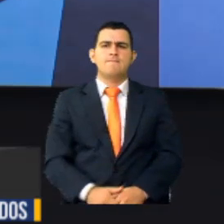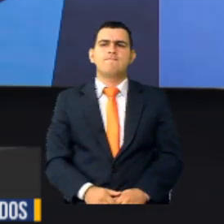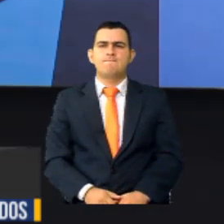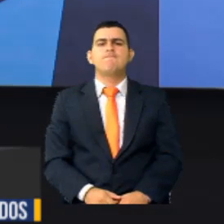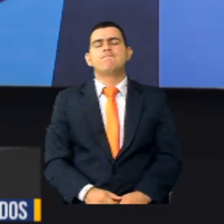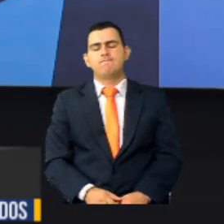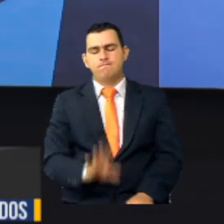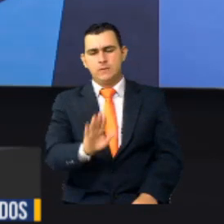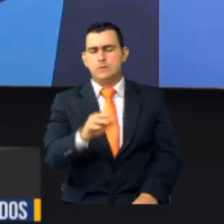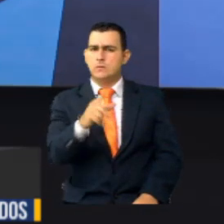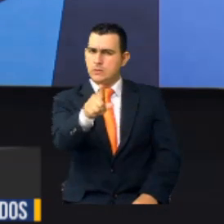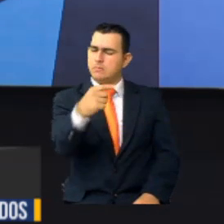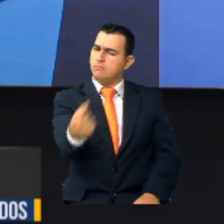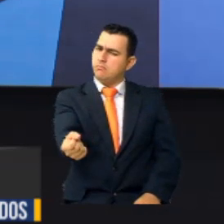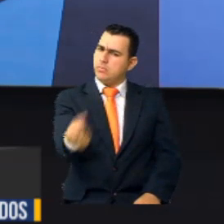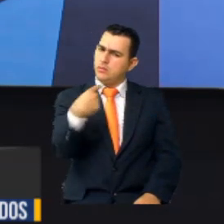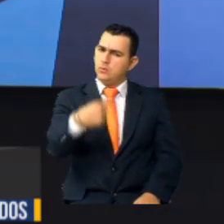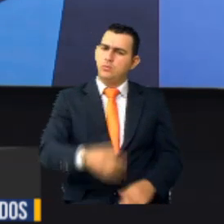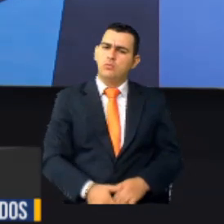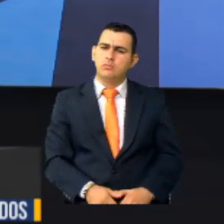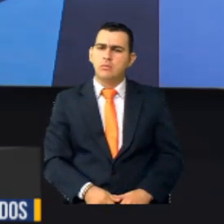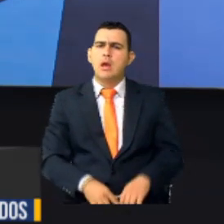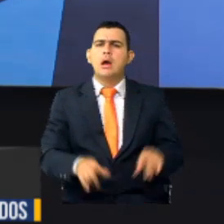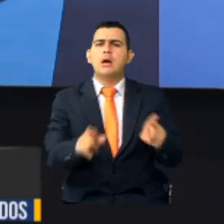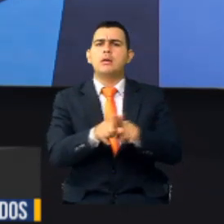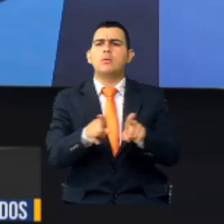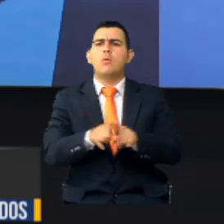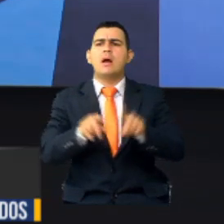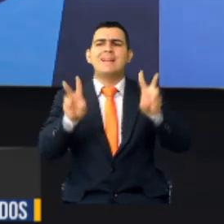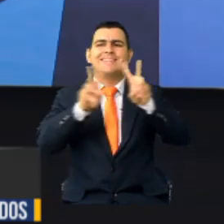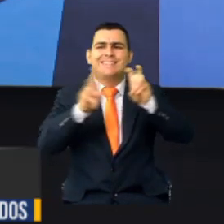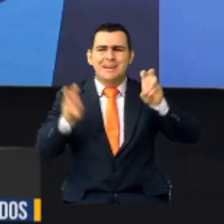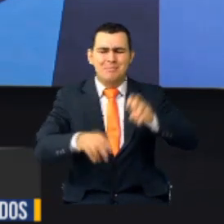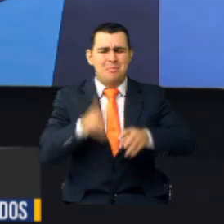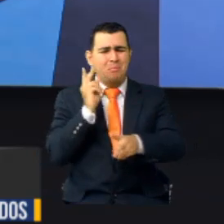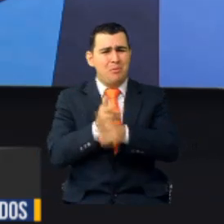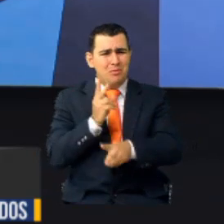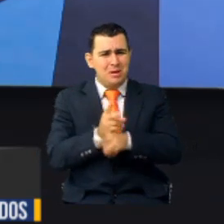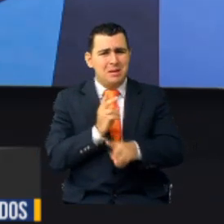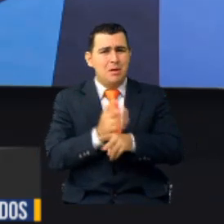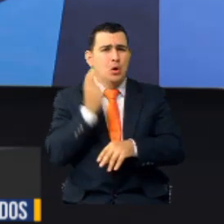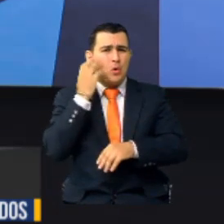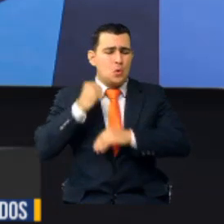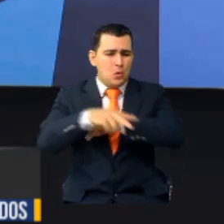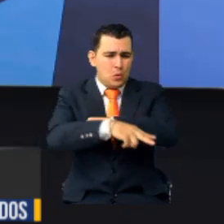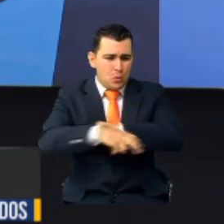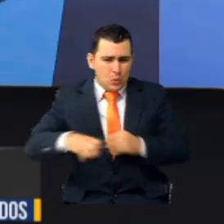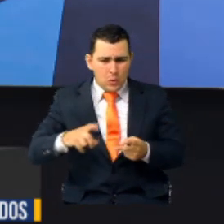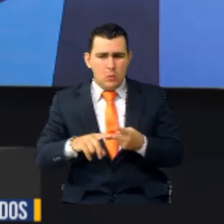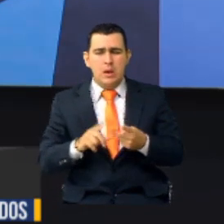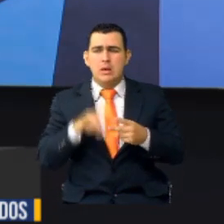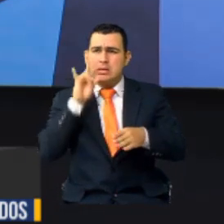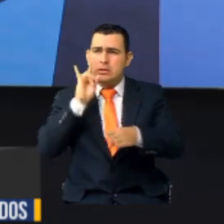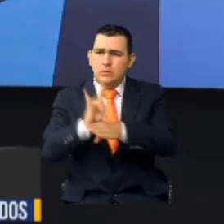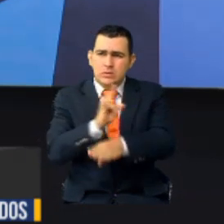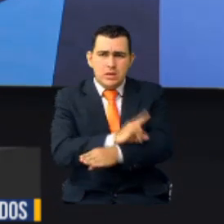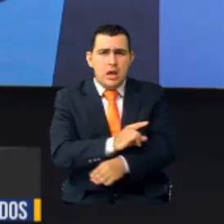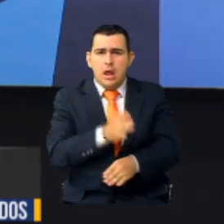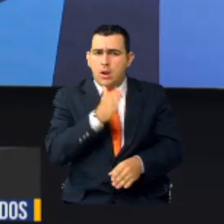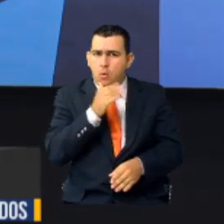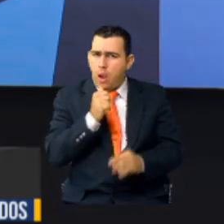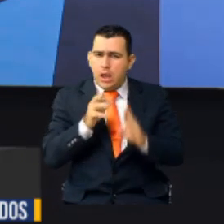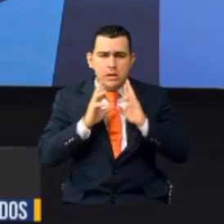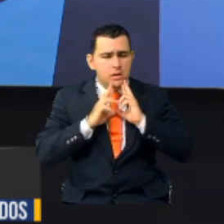pregunta pues sigue la tema de la delincuencia, la inseguridad, vemos que no hay resultados como tal, entonces requerimos de tener